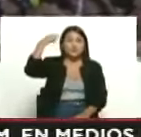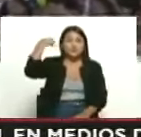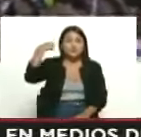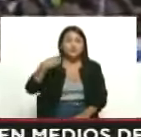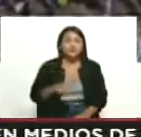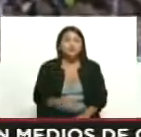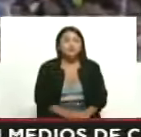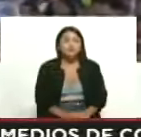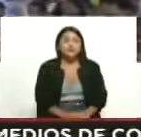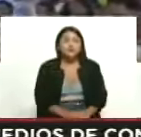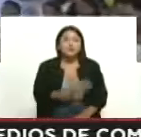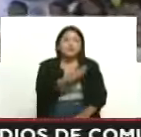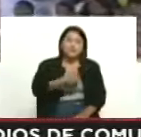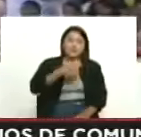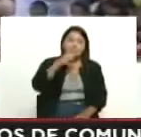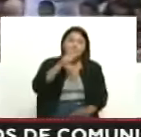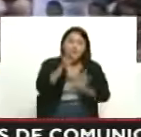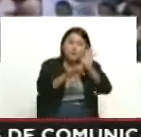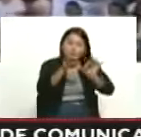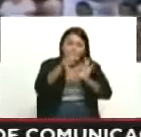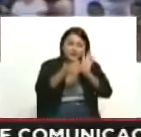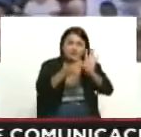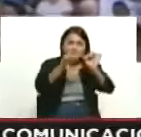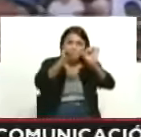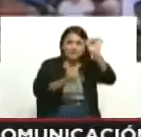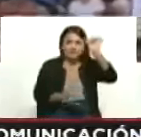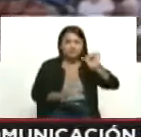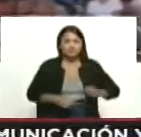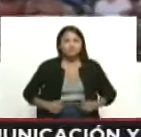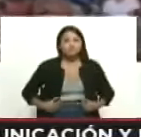compañero Nicolás Maduro da las instrucciones. Vamos a verlo.